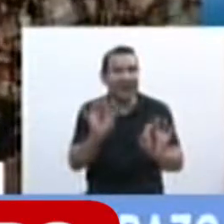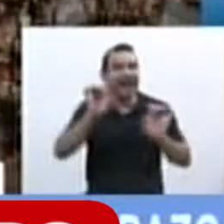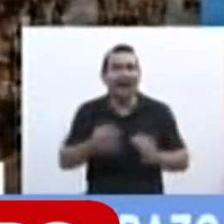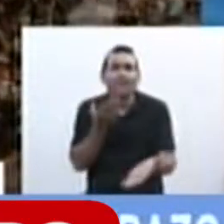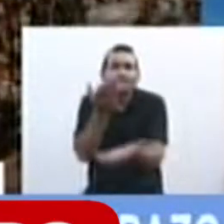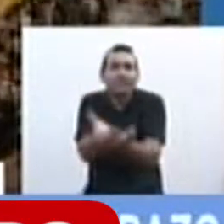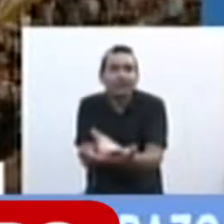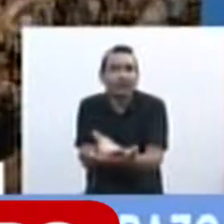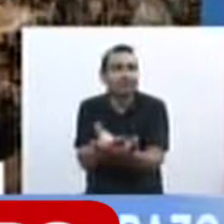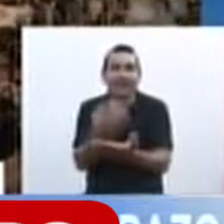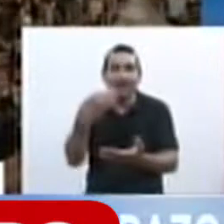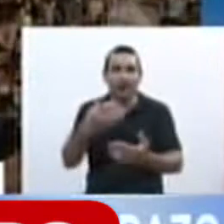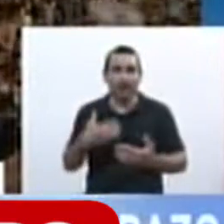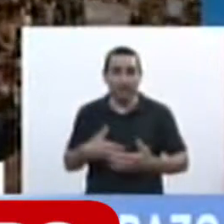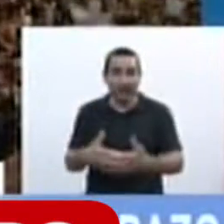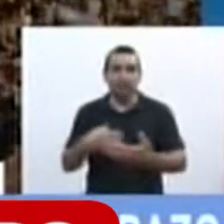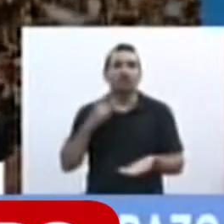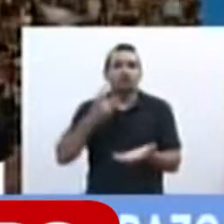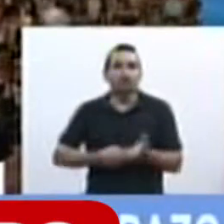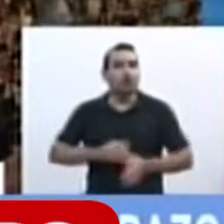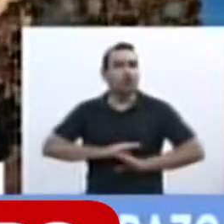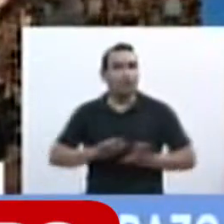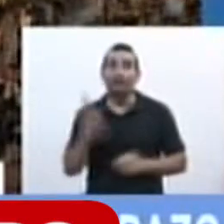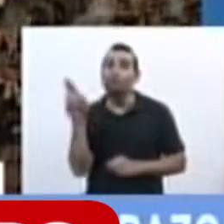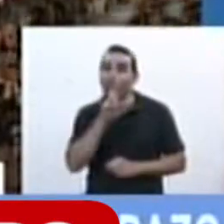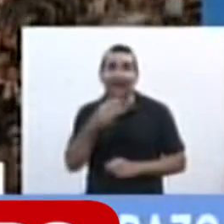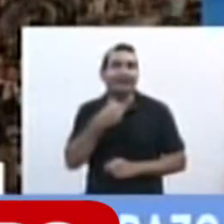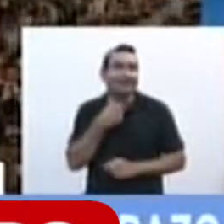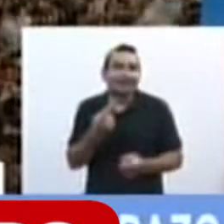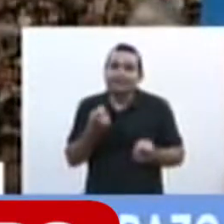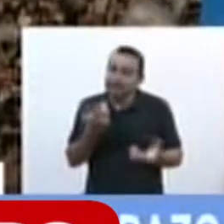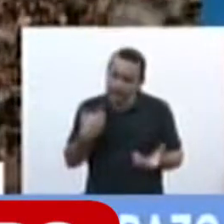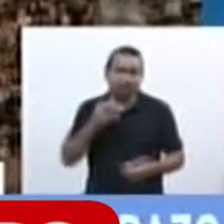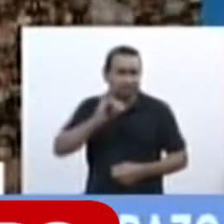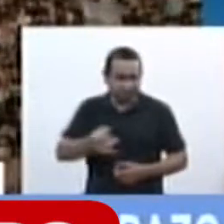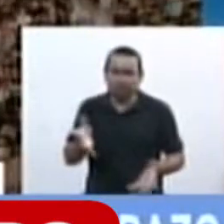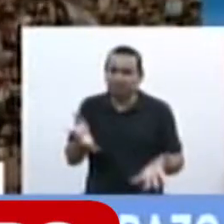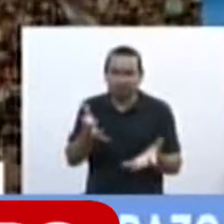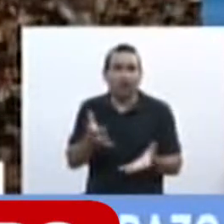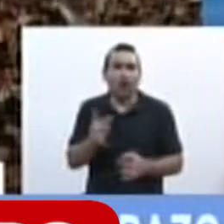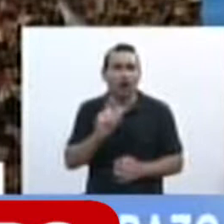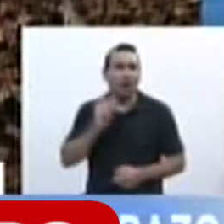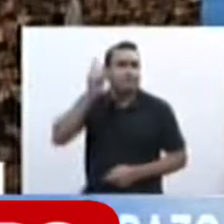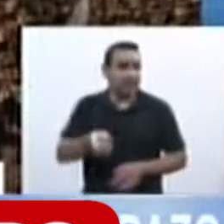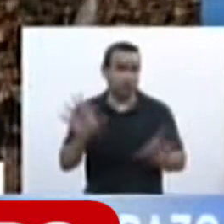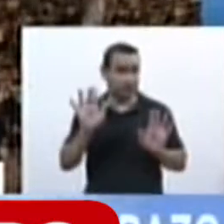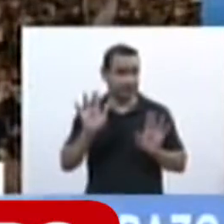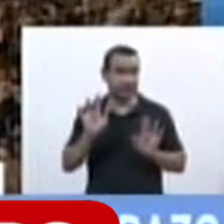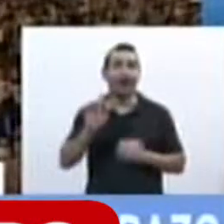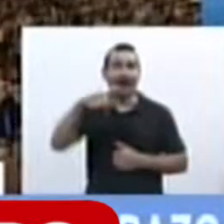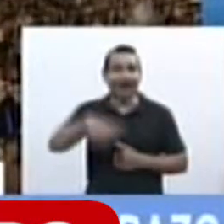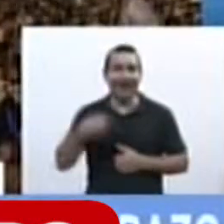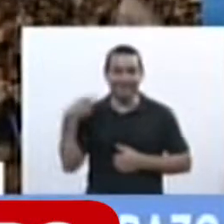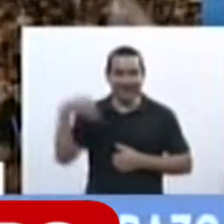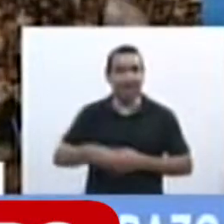estamos pidiendo es la interrupción voluntaria para aquellas mujeres que así lo necesiten. No estamos imponiendo nada. Venimos